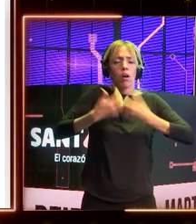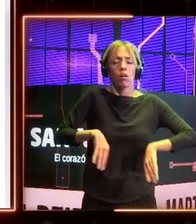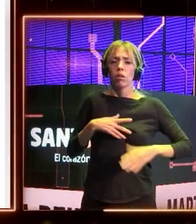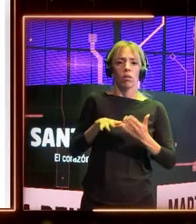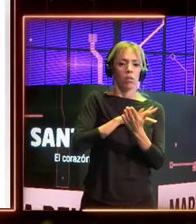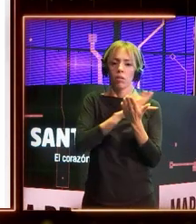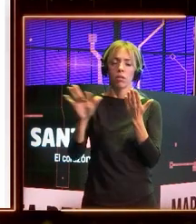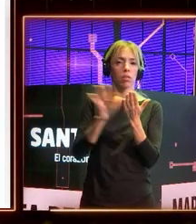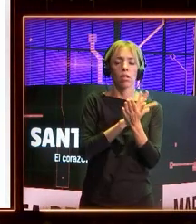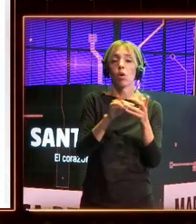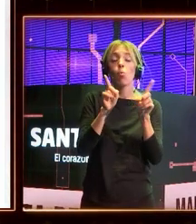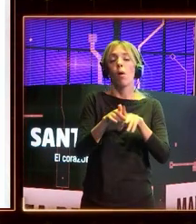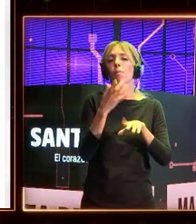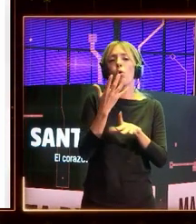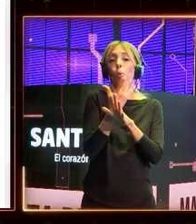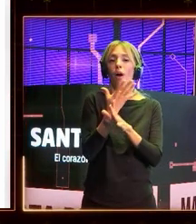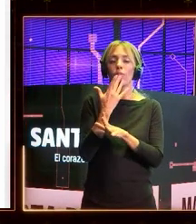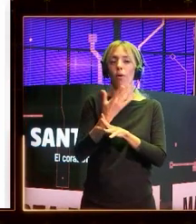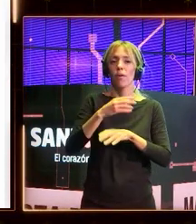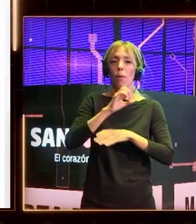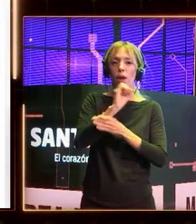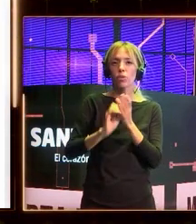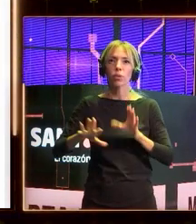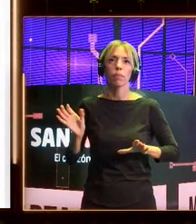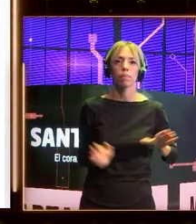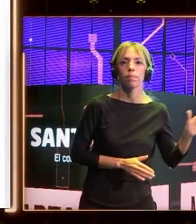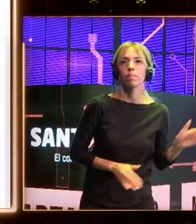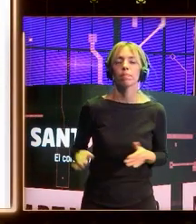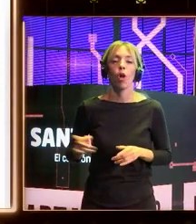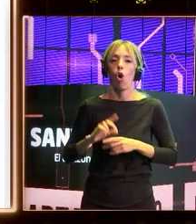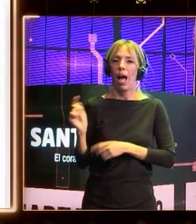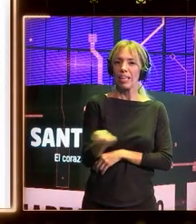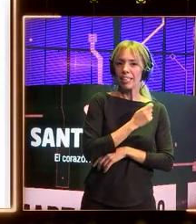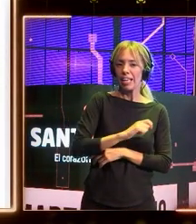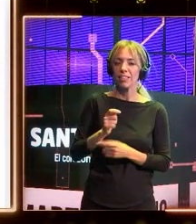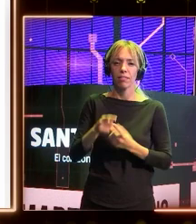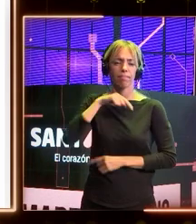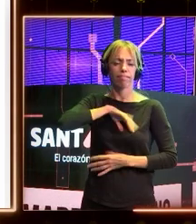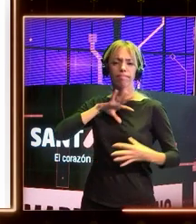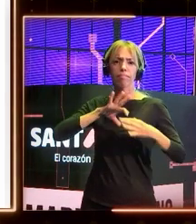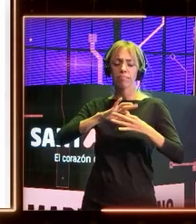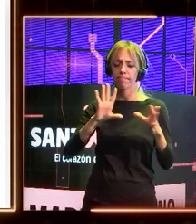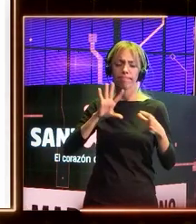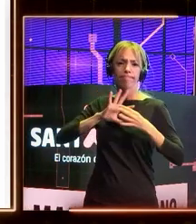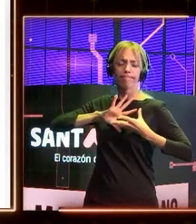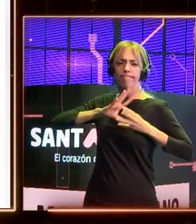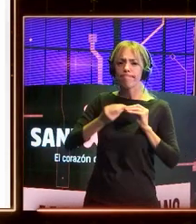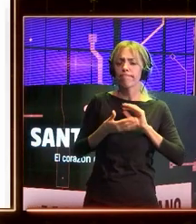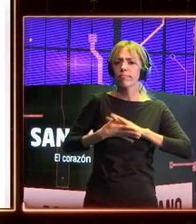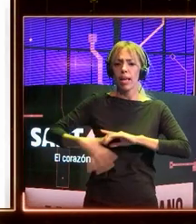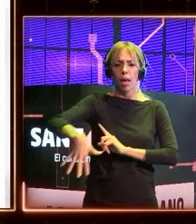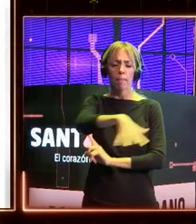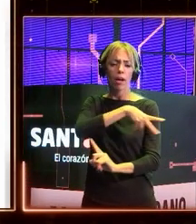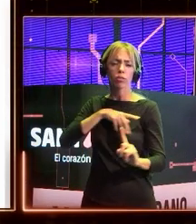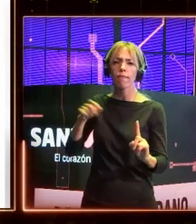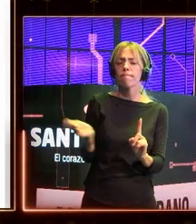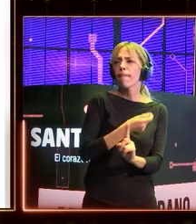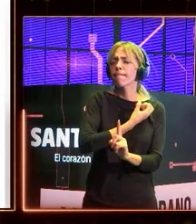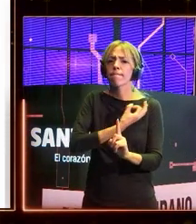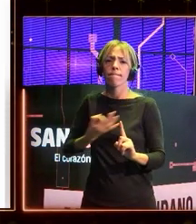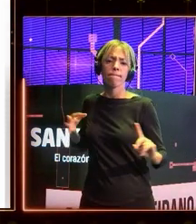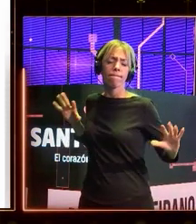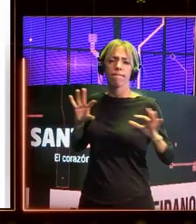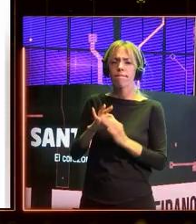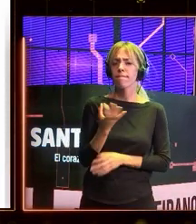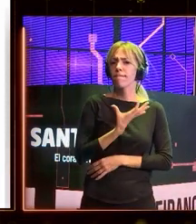poco lo que te pasa cuando estás jugando súper bien al baloncesto, por ejemplo, o al tenis, y sientes que eres uno con la raqueta y que eres uno con el espacio y que estás hecho